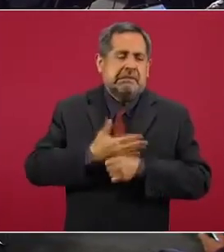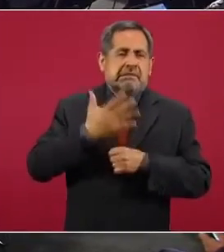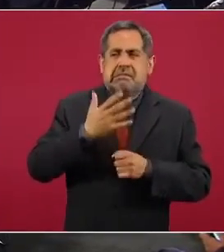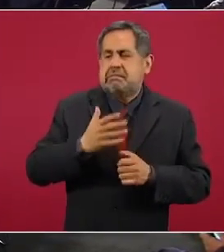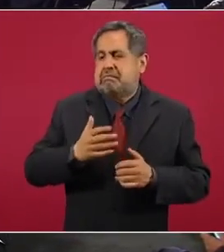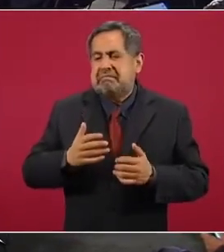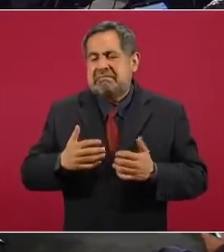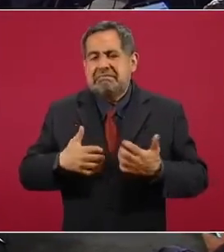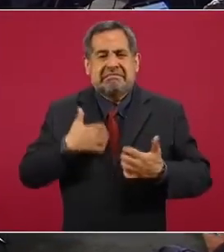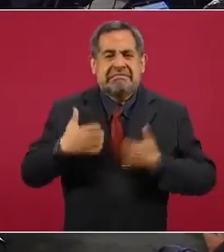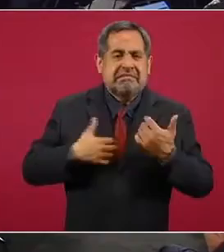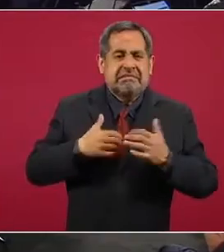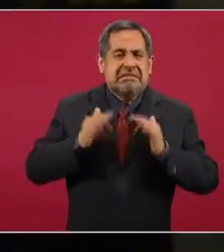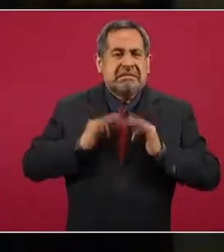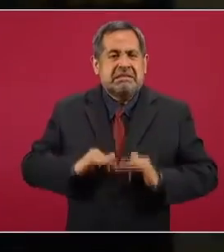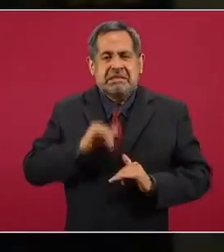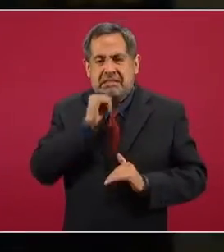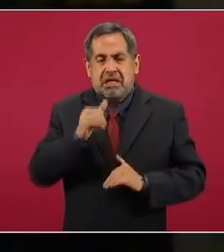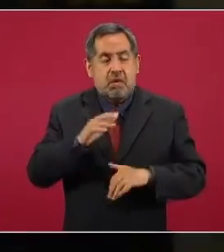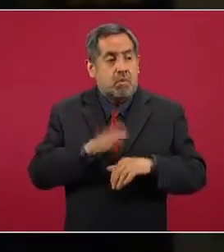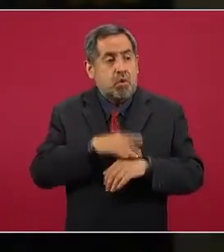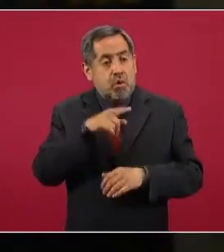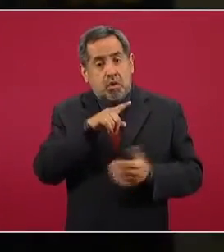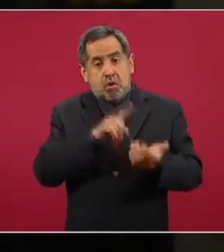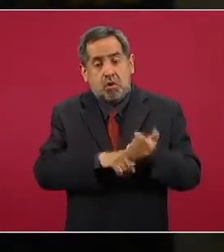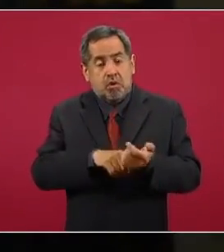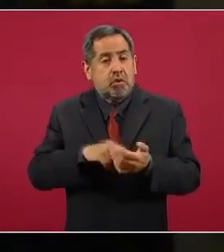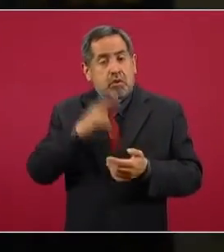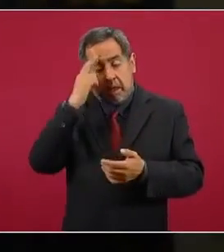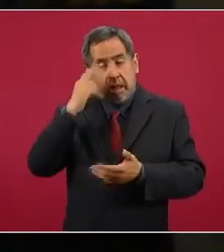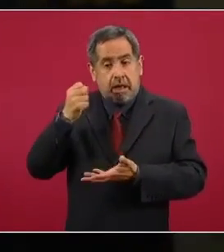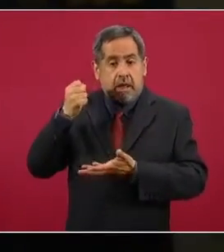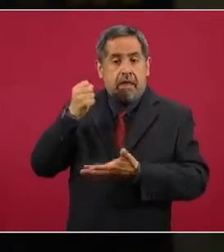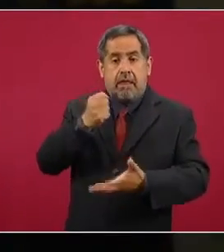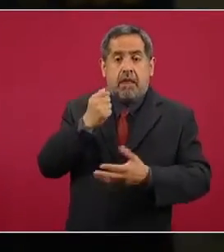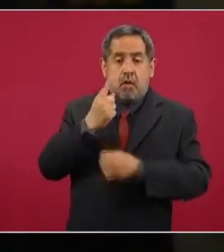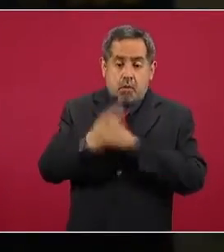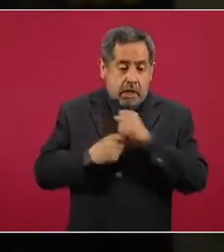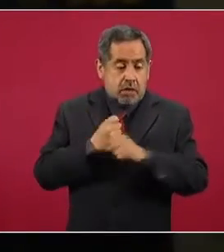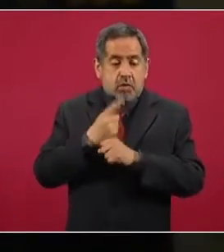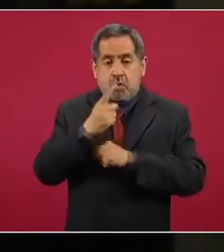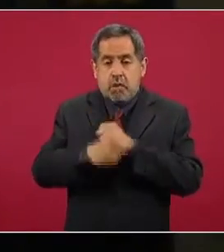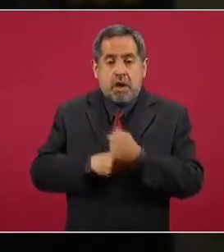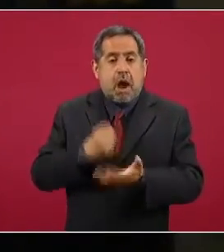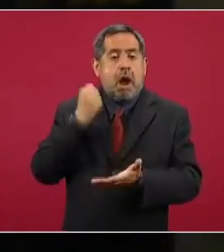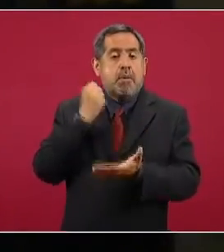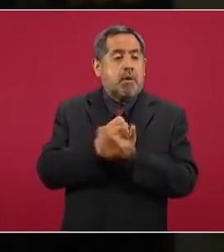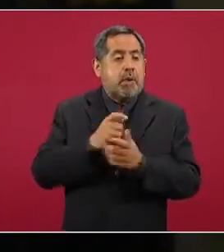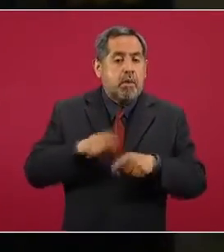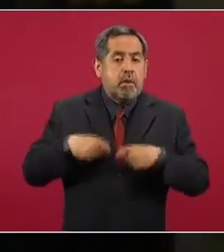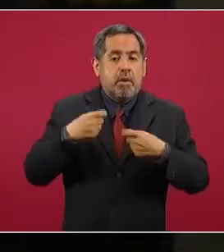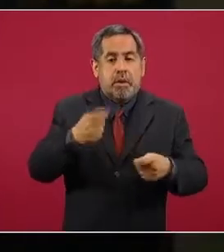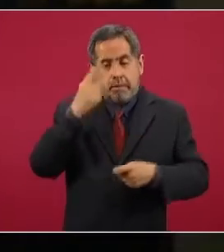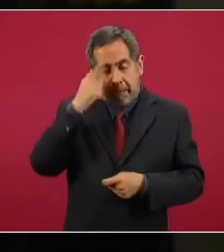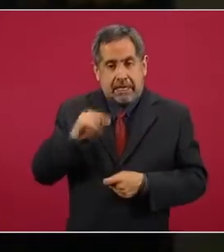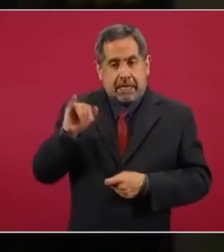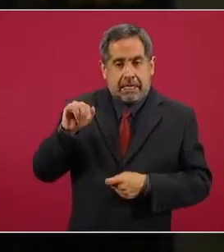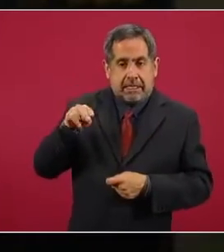ciudadana por esta cantidad que se aprueba año con año de presupuesto al